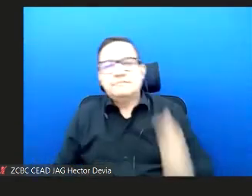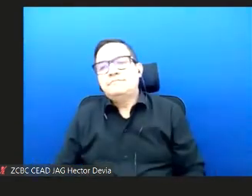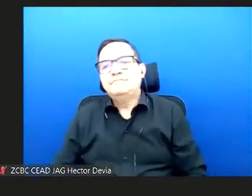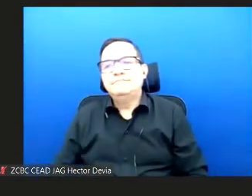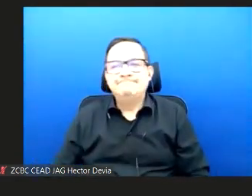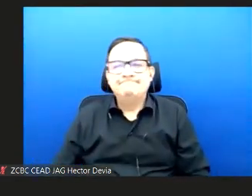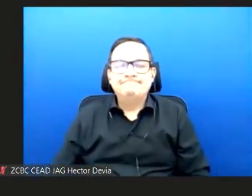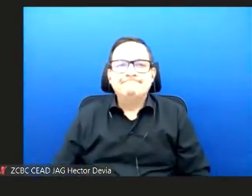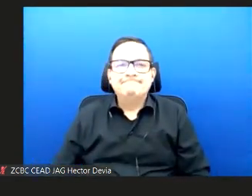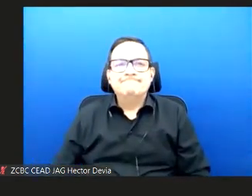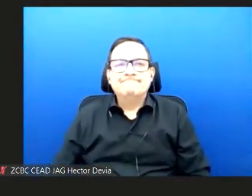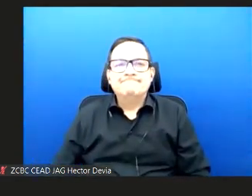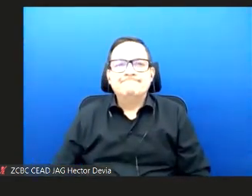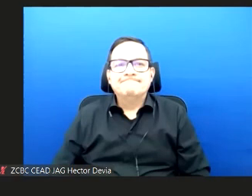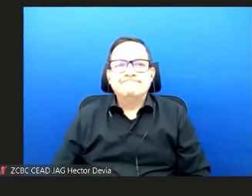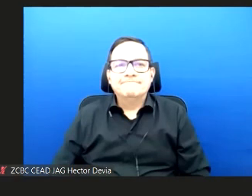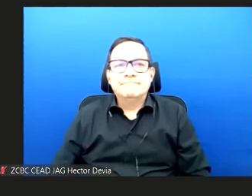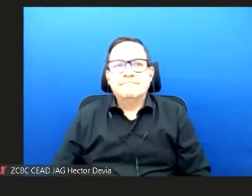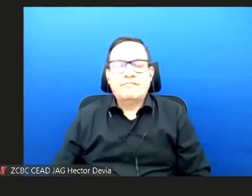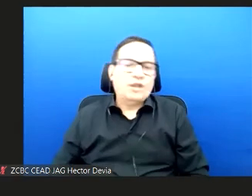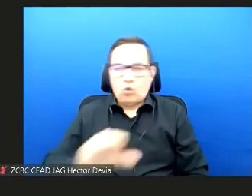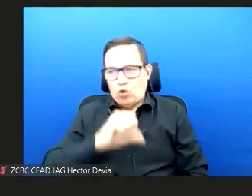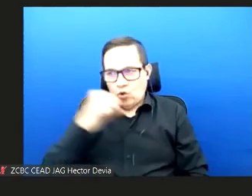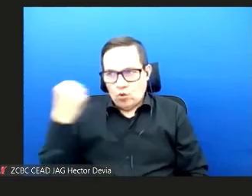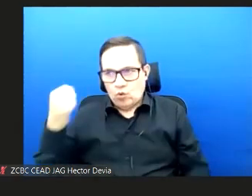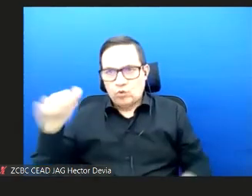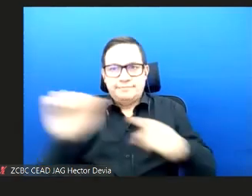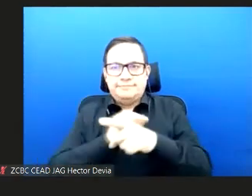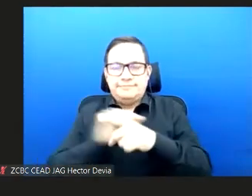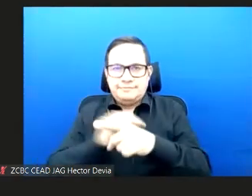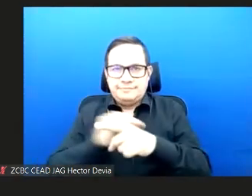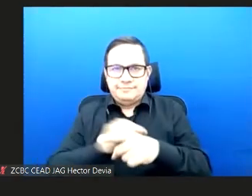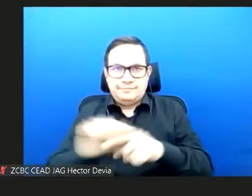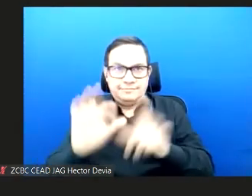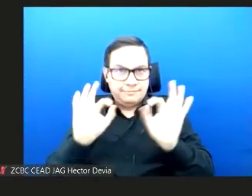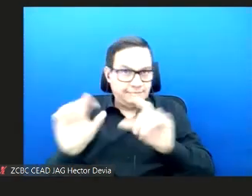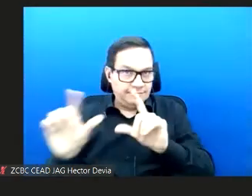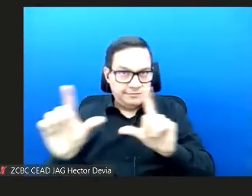Vamos con nuestro segundo ejercicio. ¿Listo?